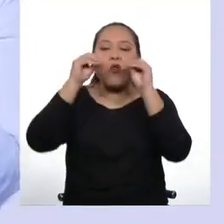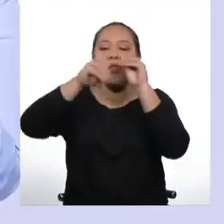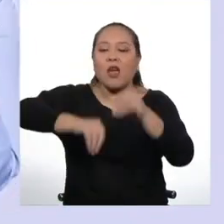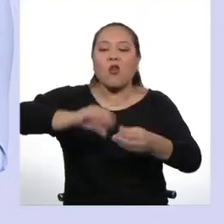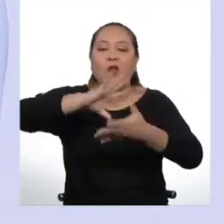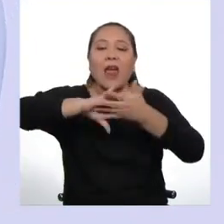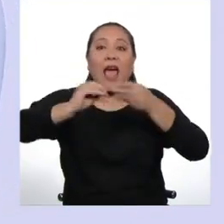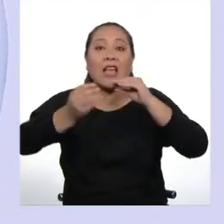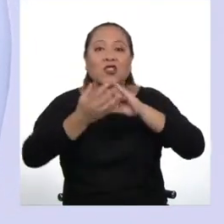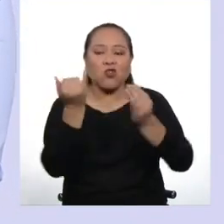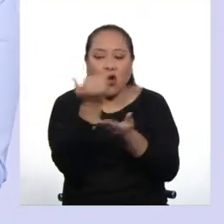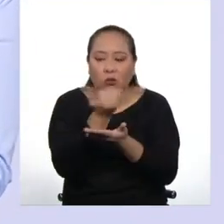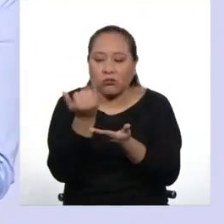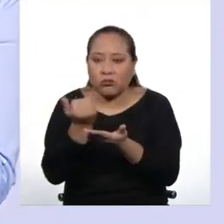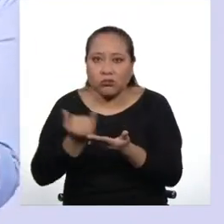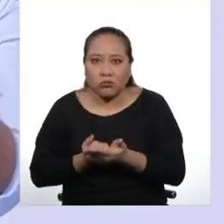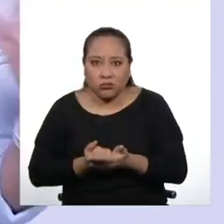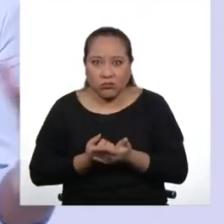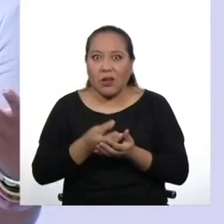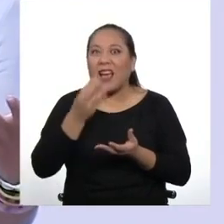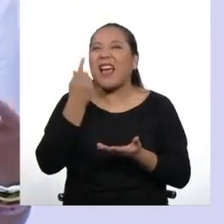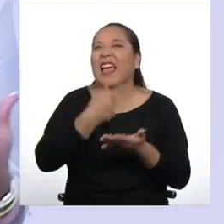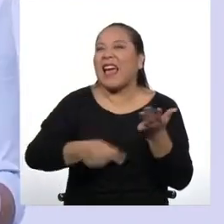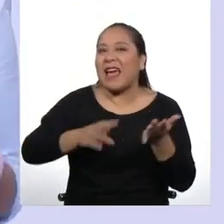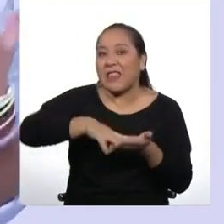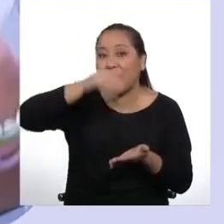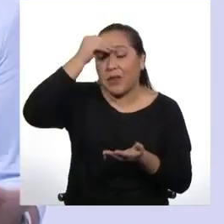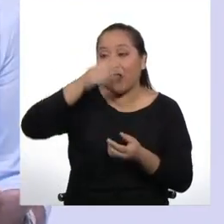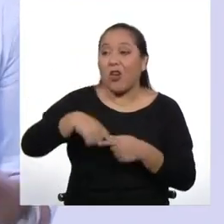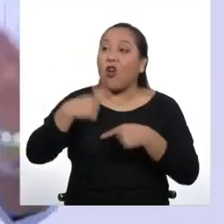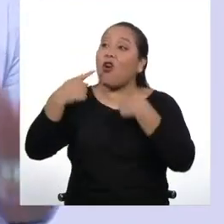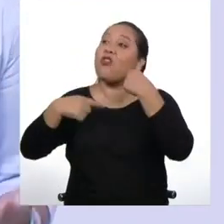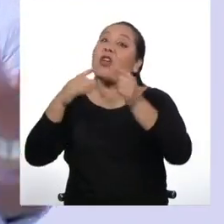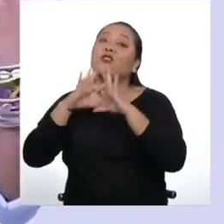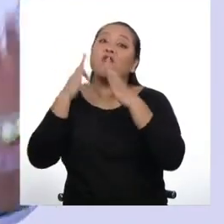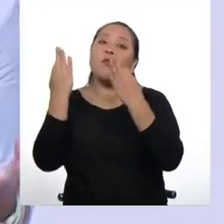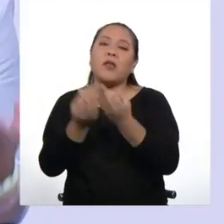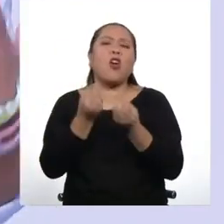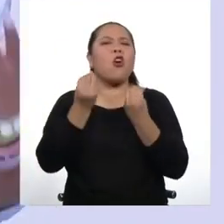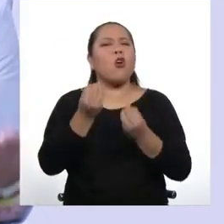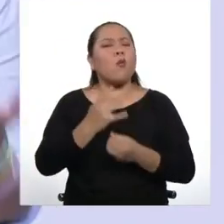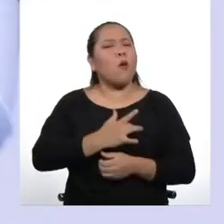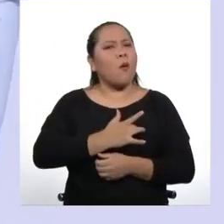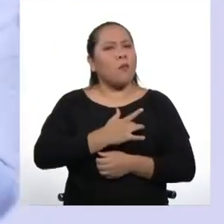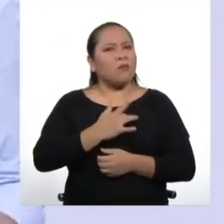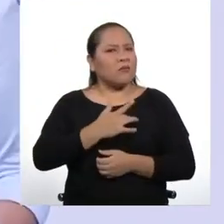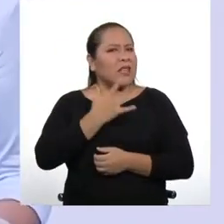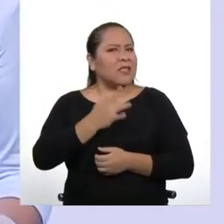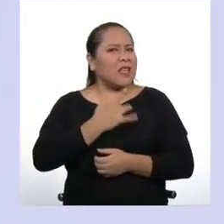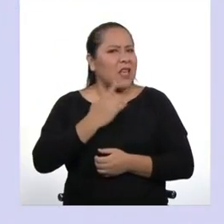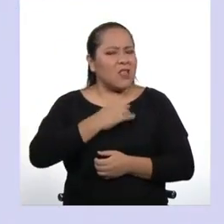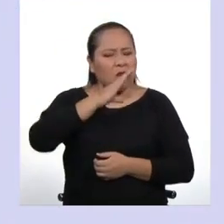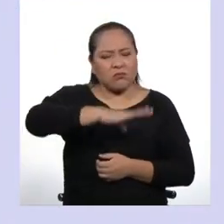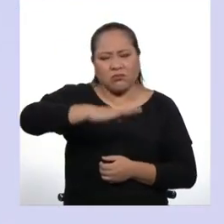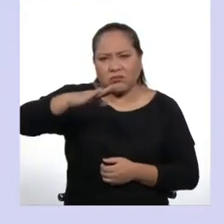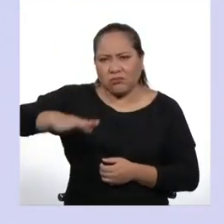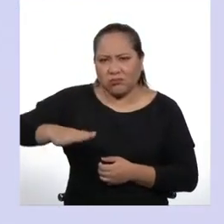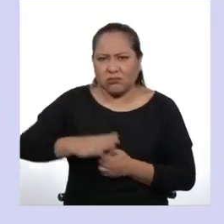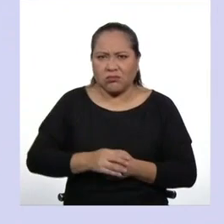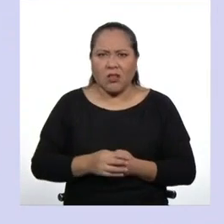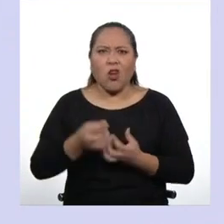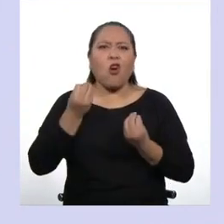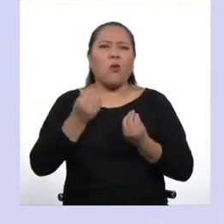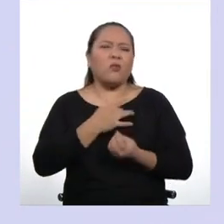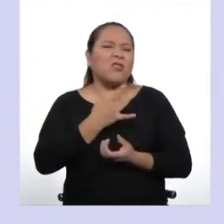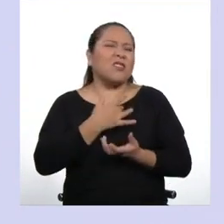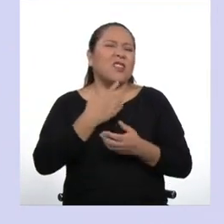todo para poder comunicar a sus familias u otras personas lo que vive y siente un niño o niña en esta etapa. Poder